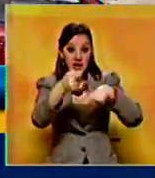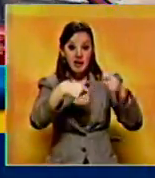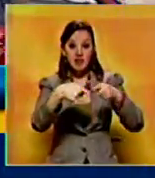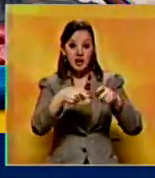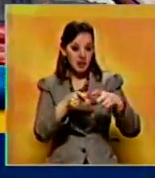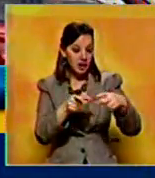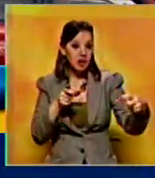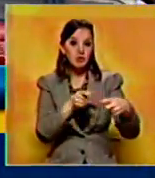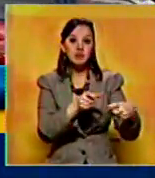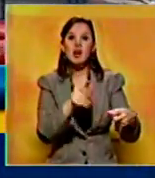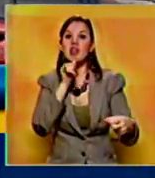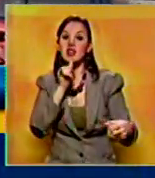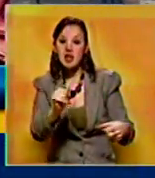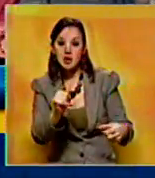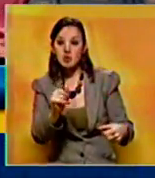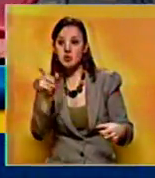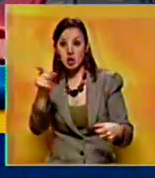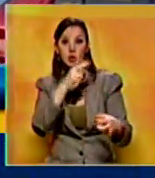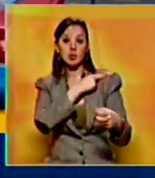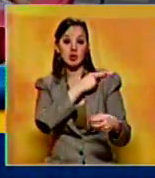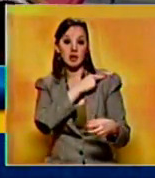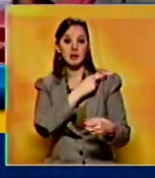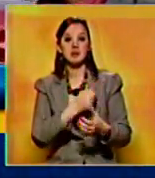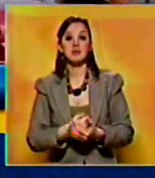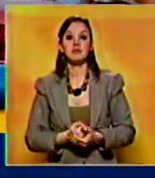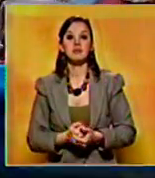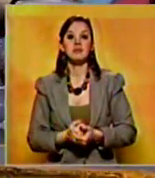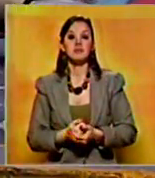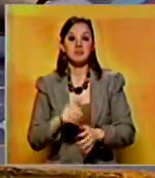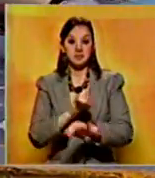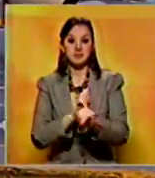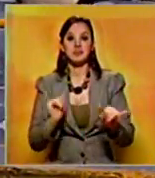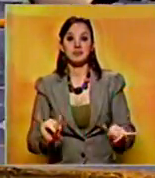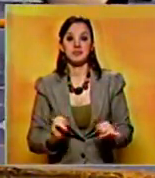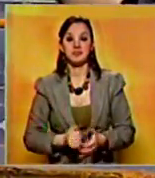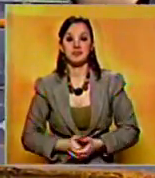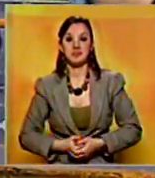acumuladores, denúncielo ante las autoridades. Fernando Girón, Noticiero Venevisión.